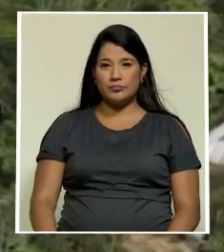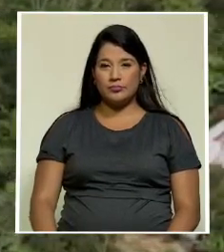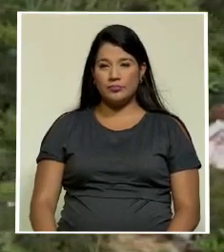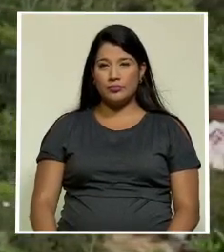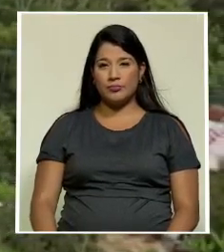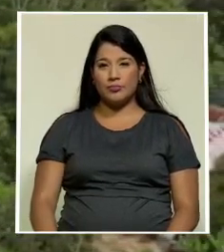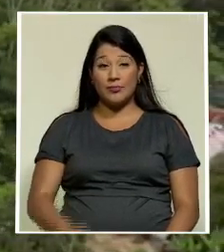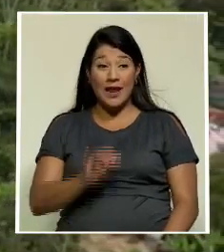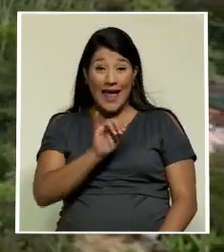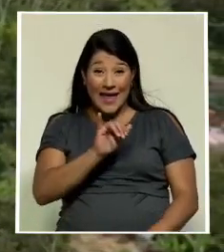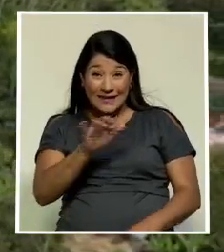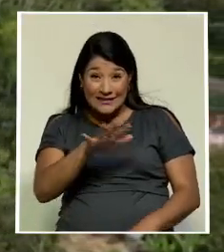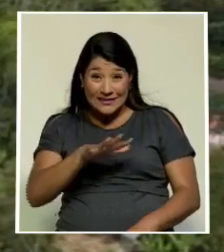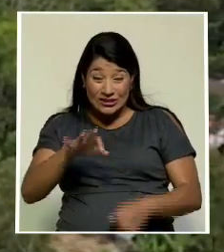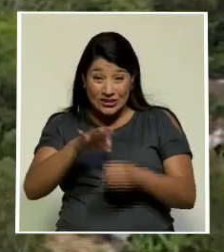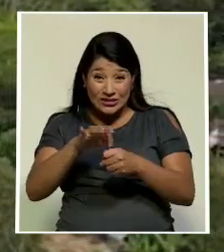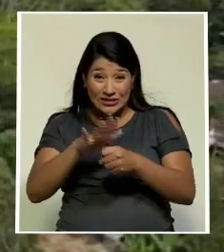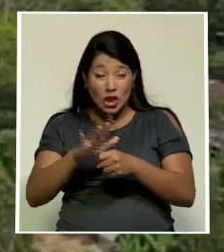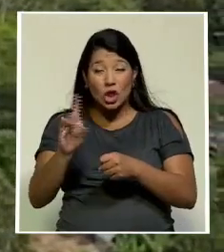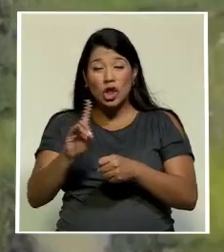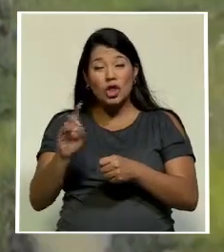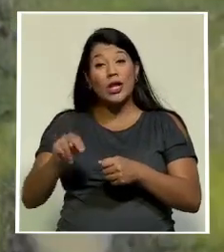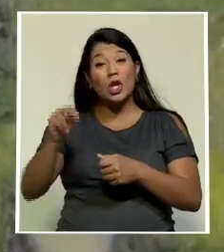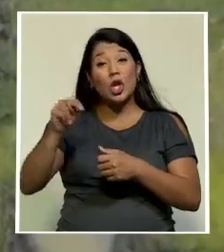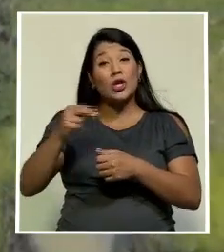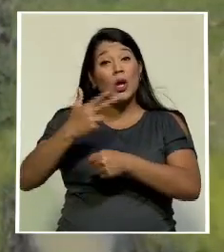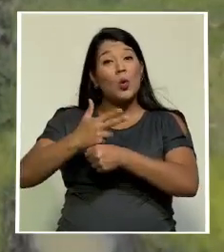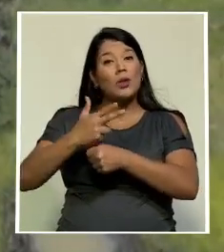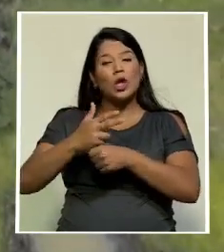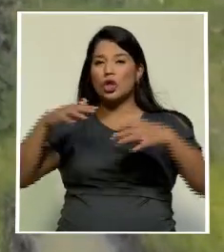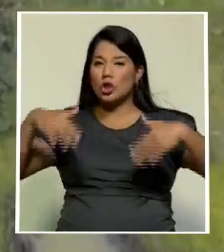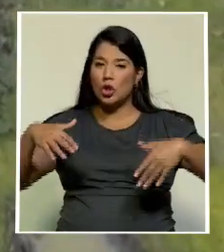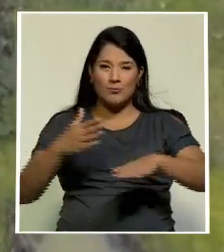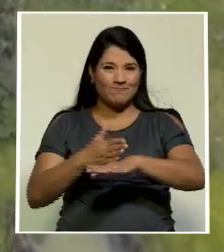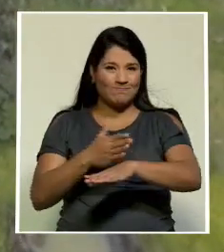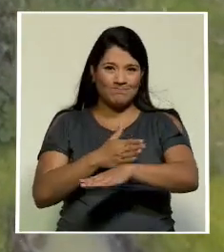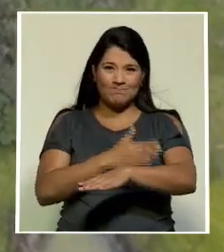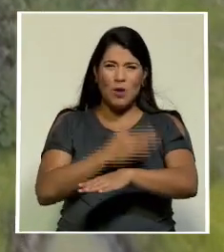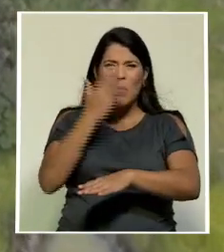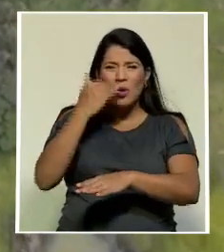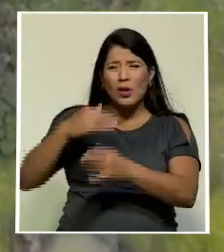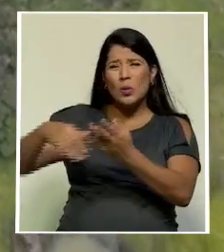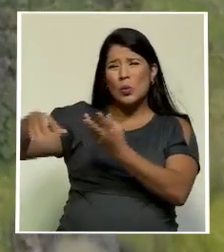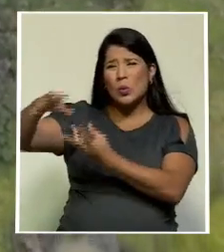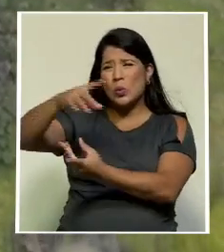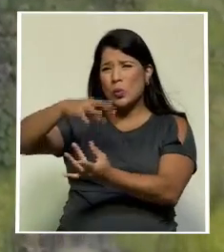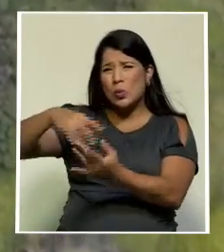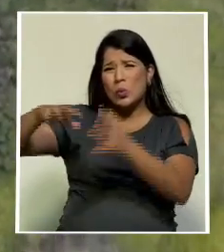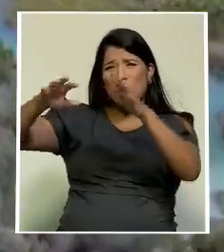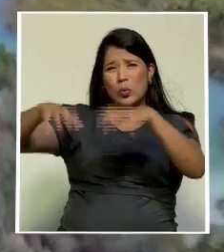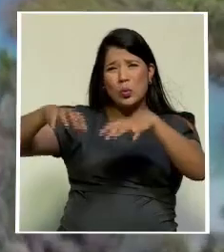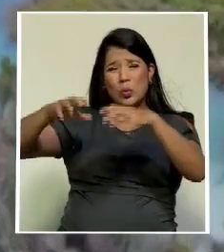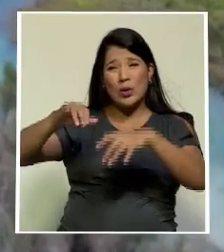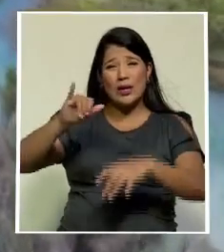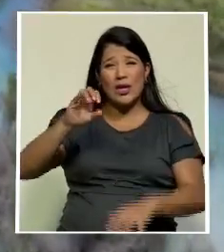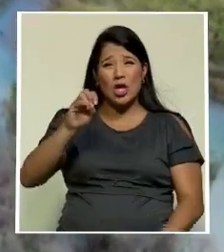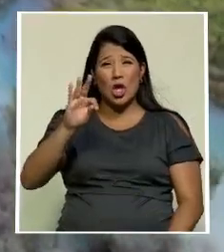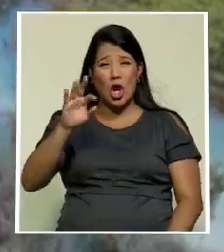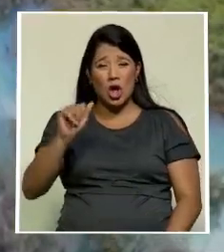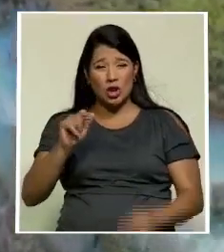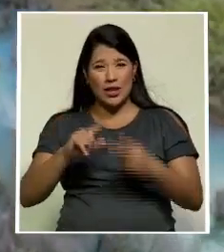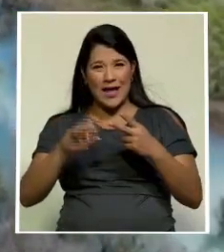Esta zona agrícola en el norte de Guatemala todavía no se recupera del paso de los ciclones Iota y Eta entre fines de octubre